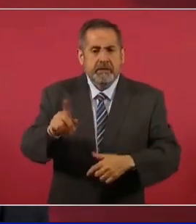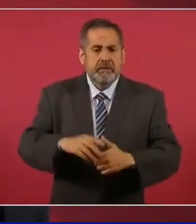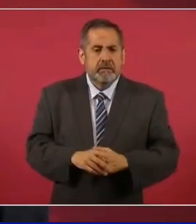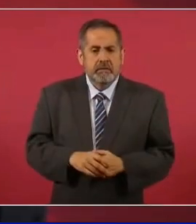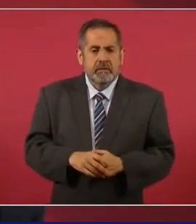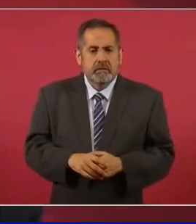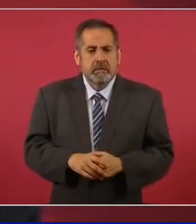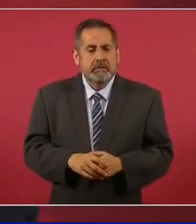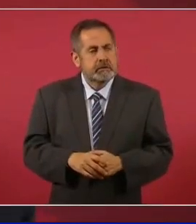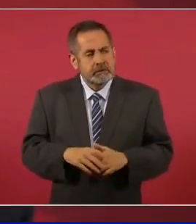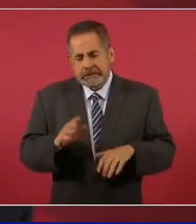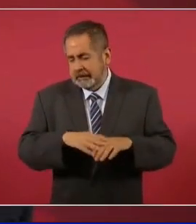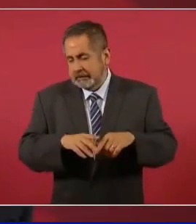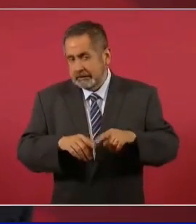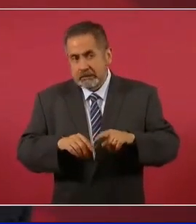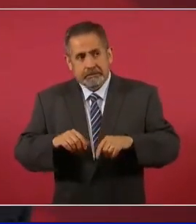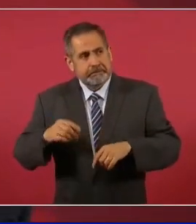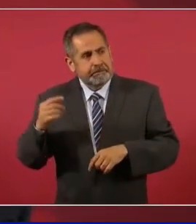más lejos